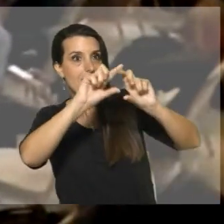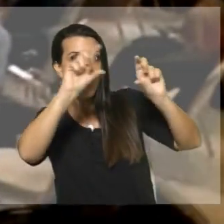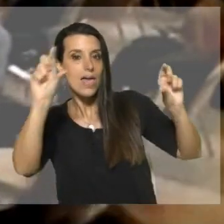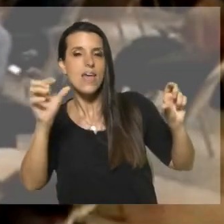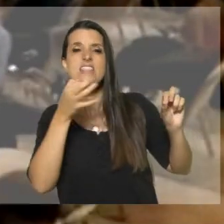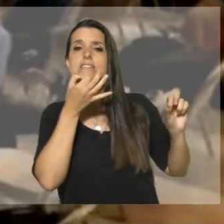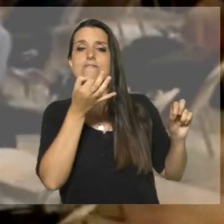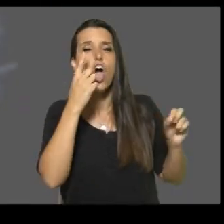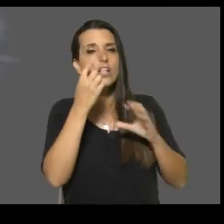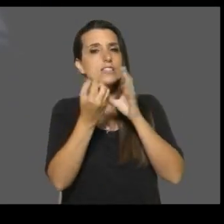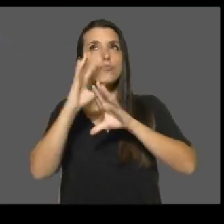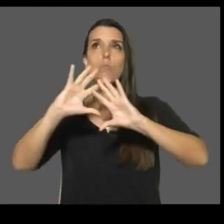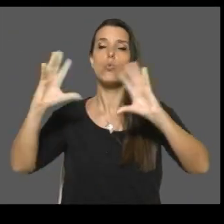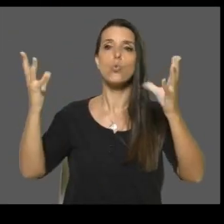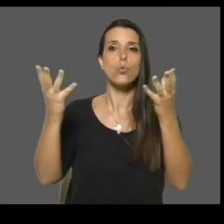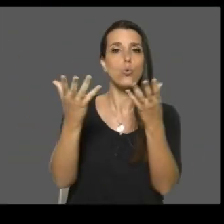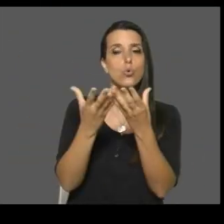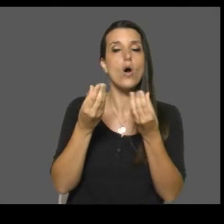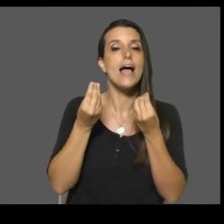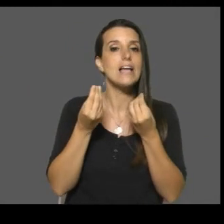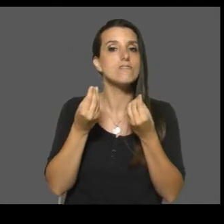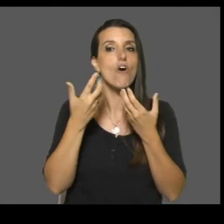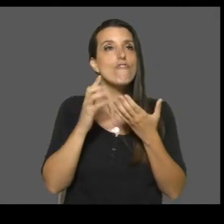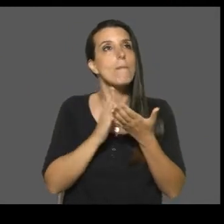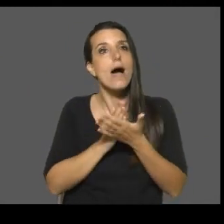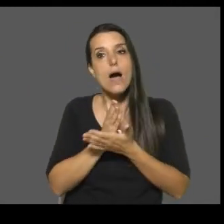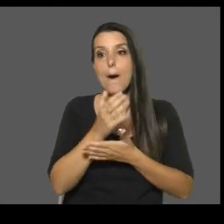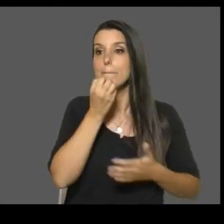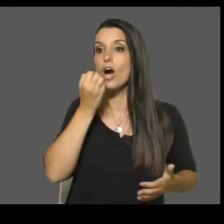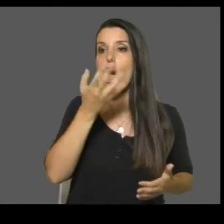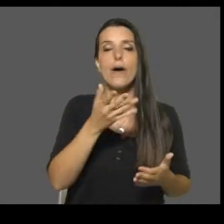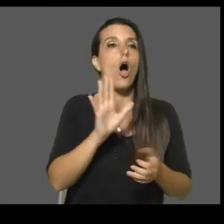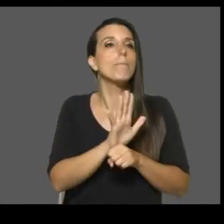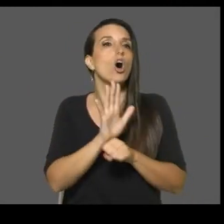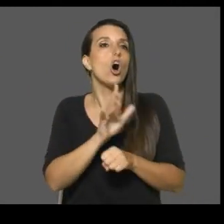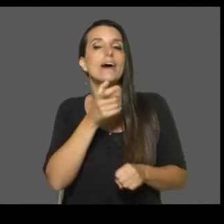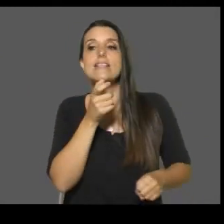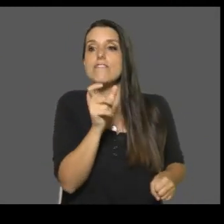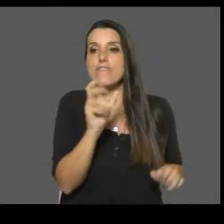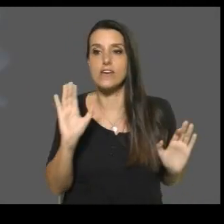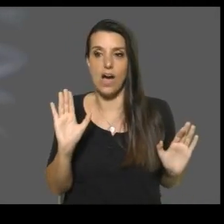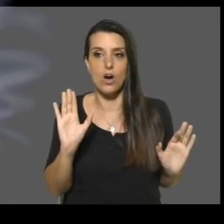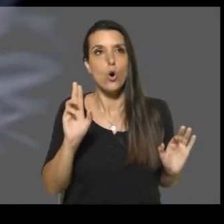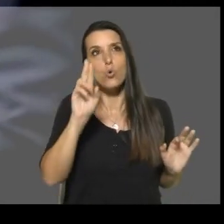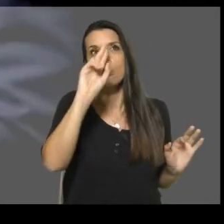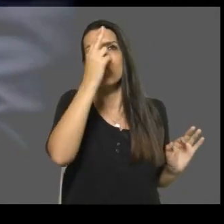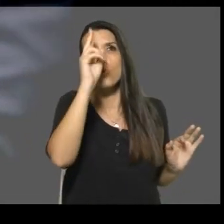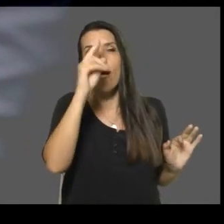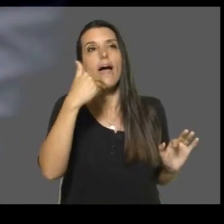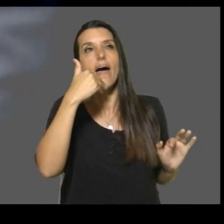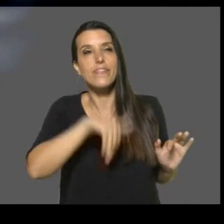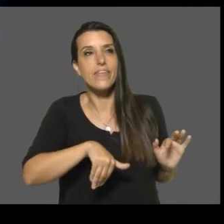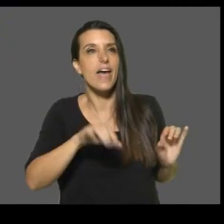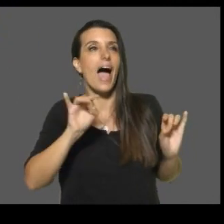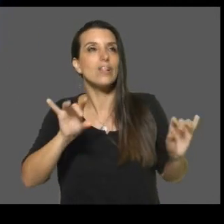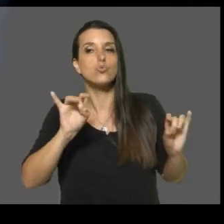han habido a lo largo del mundo, es aspiracional, es una definición de lo que el Uruguay entiende,